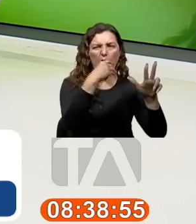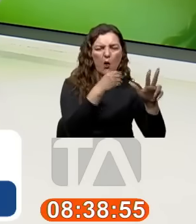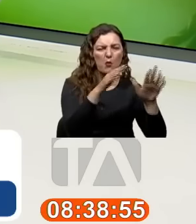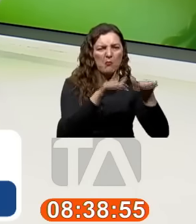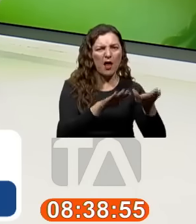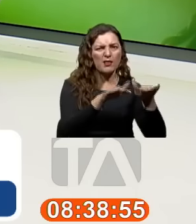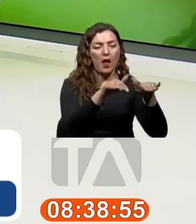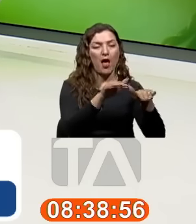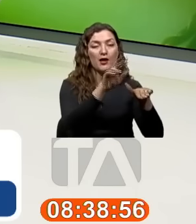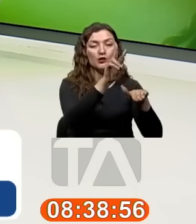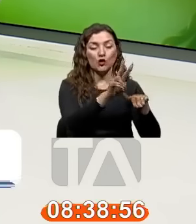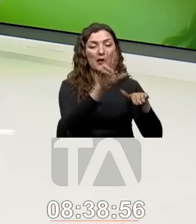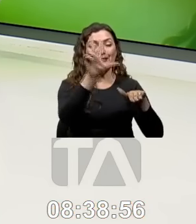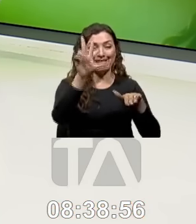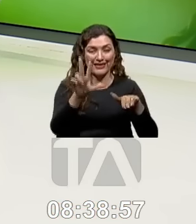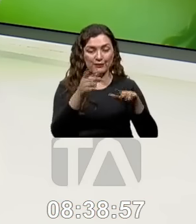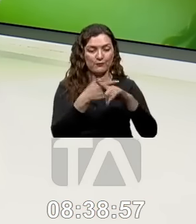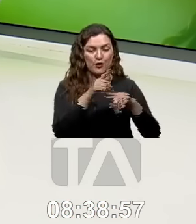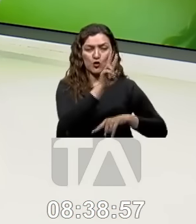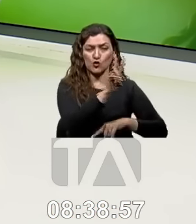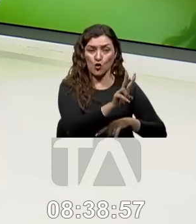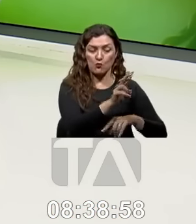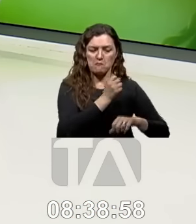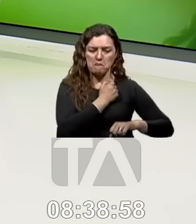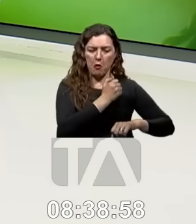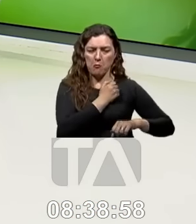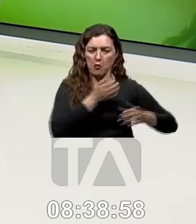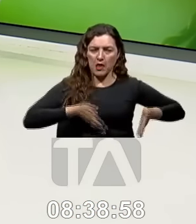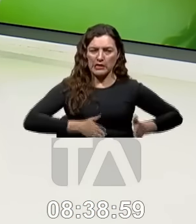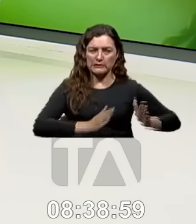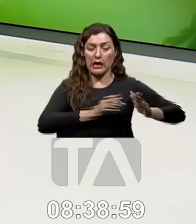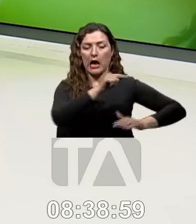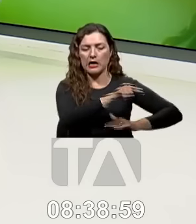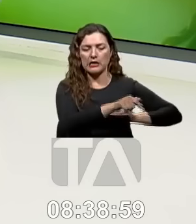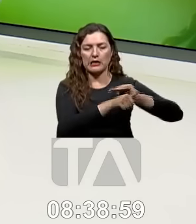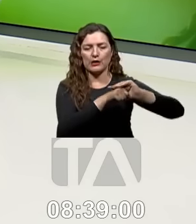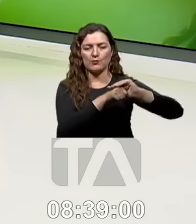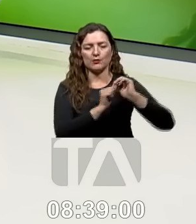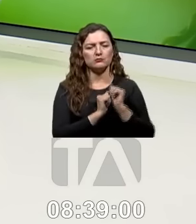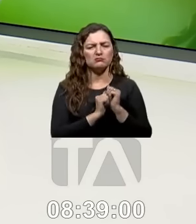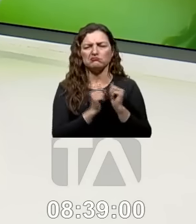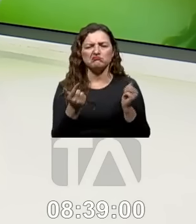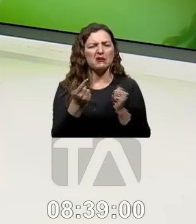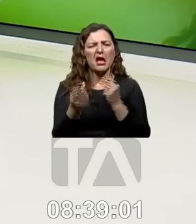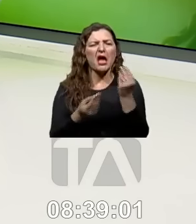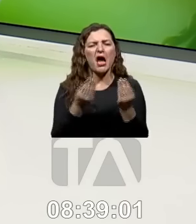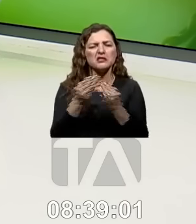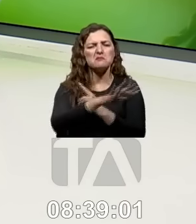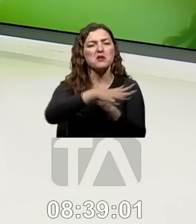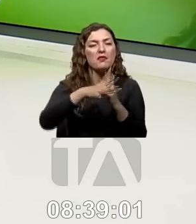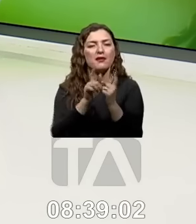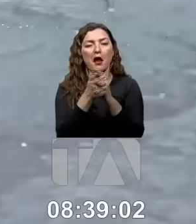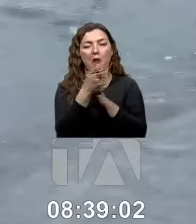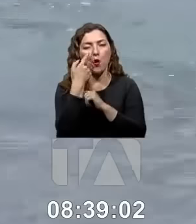de Galápagos. Su función en el medio ambiente es medir los cambios del ecosistema. Conozcamos más en el siguiente